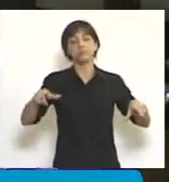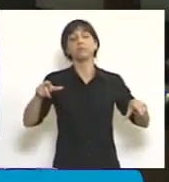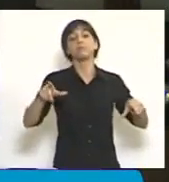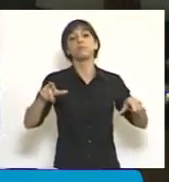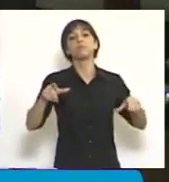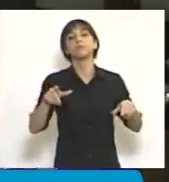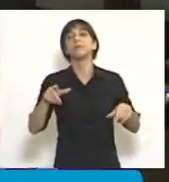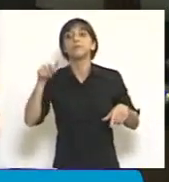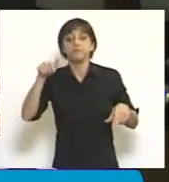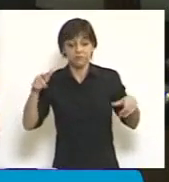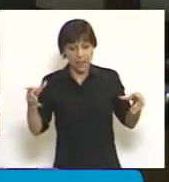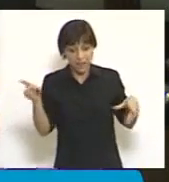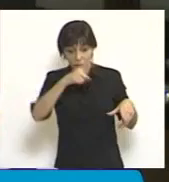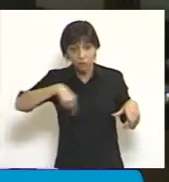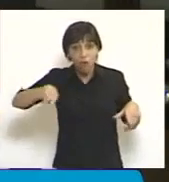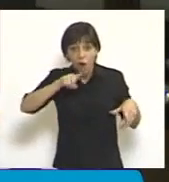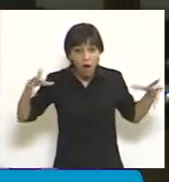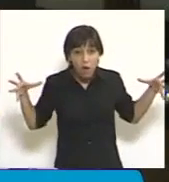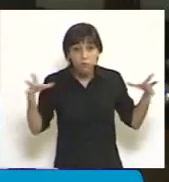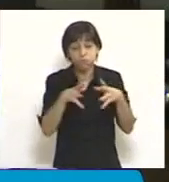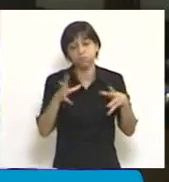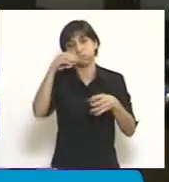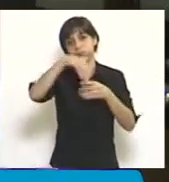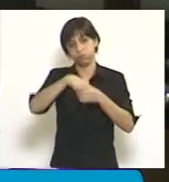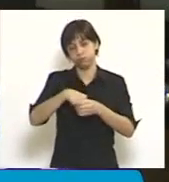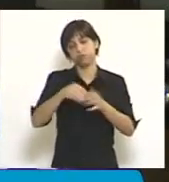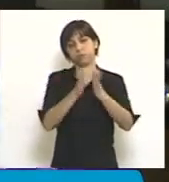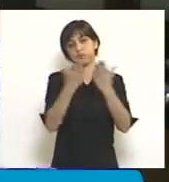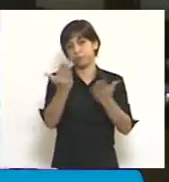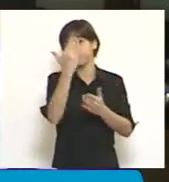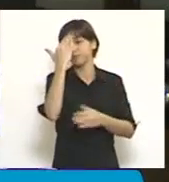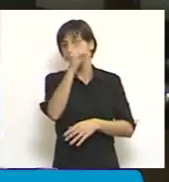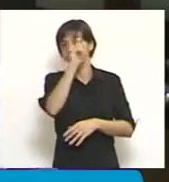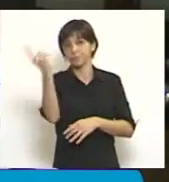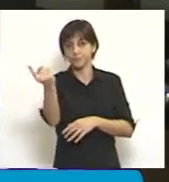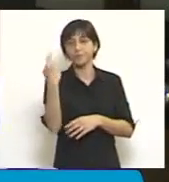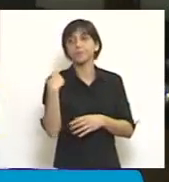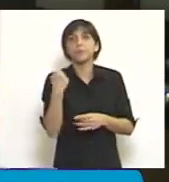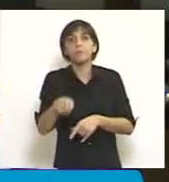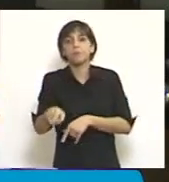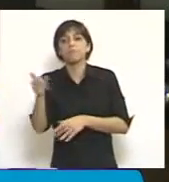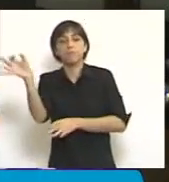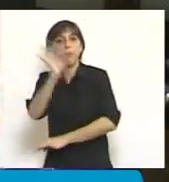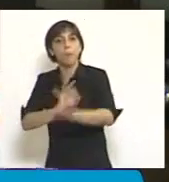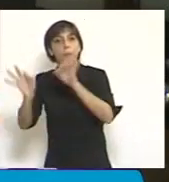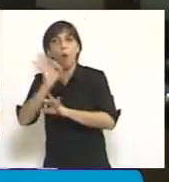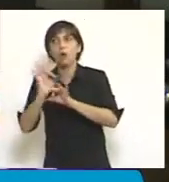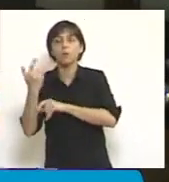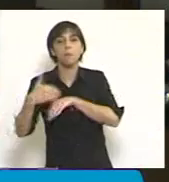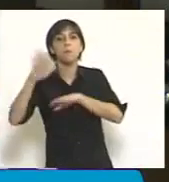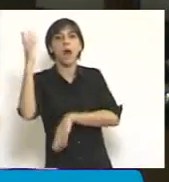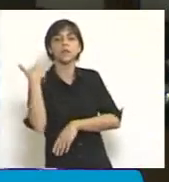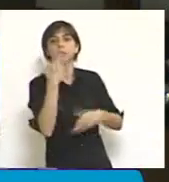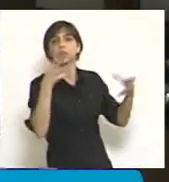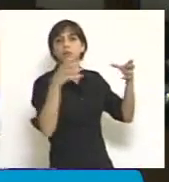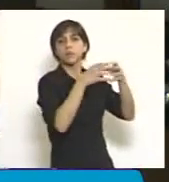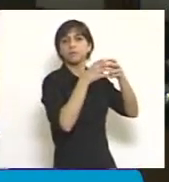intervención de los tres poderes y esa intervención debe darse en el marco de las competencias que a cada uno le ha